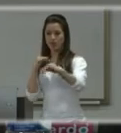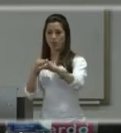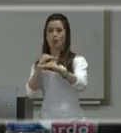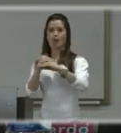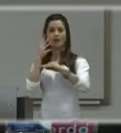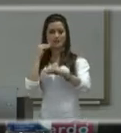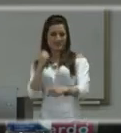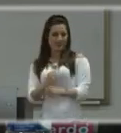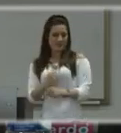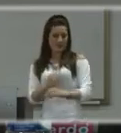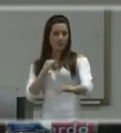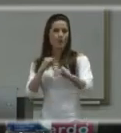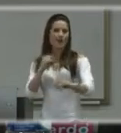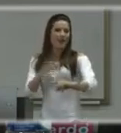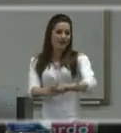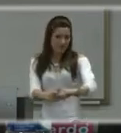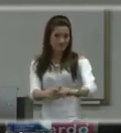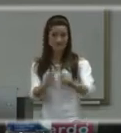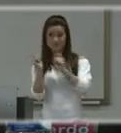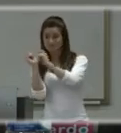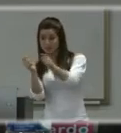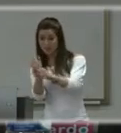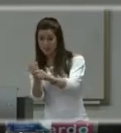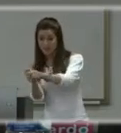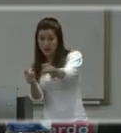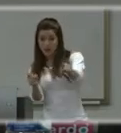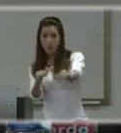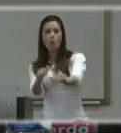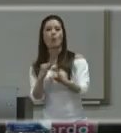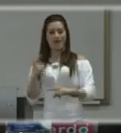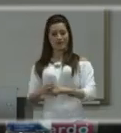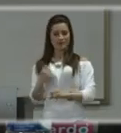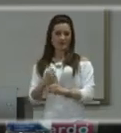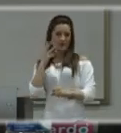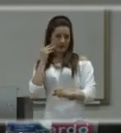mismas funciones que, o los mismos cargos que tuvieron las personas que estaban invitadas al taller.